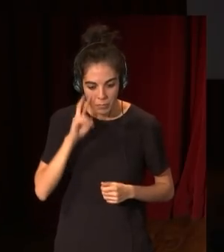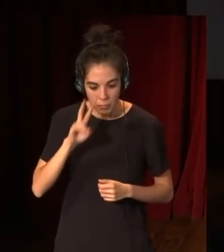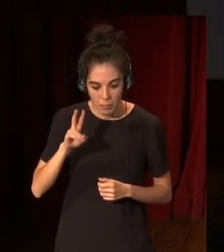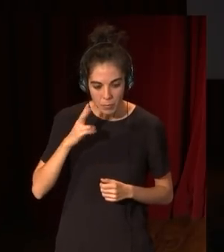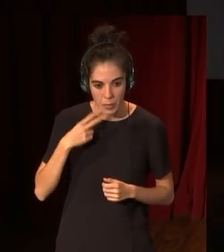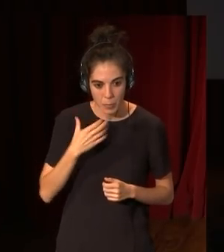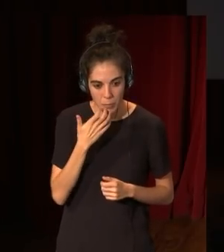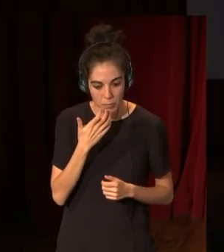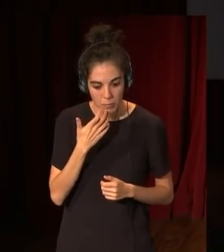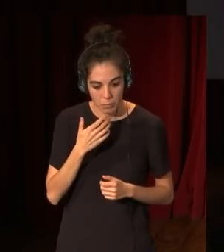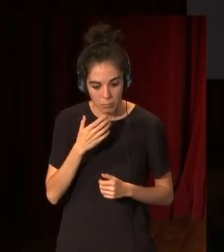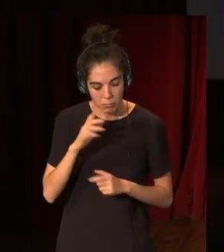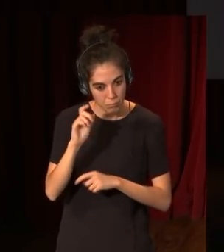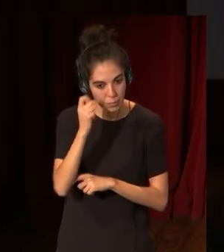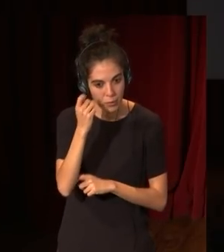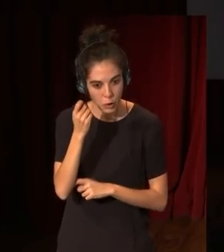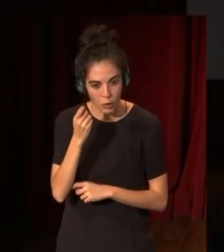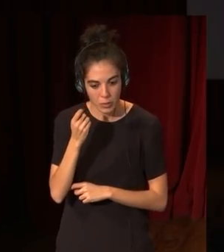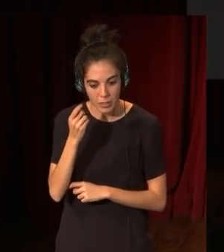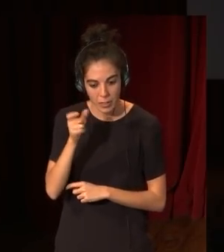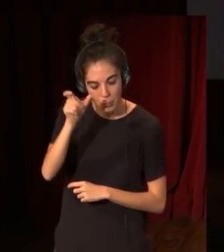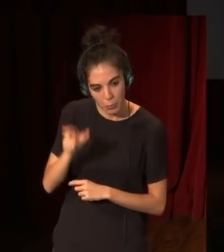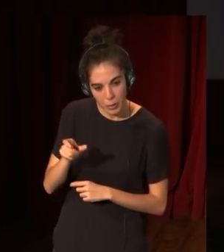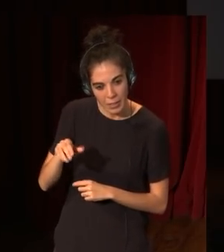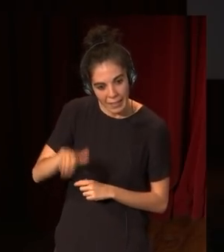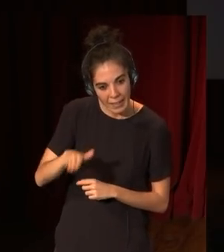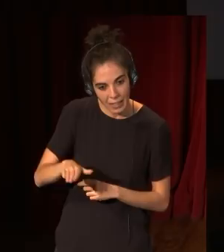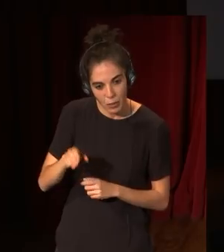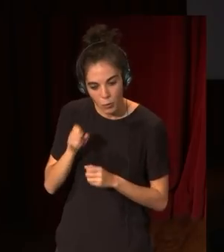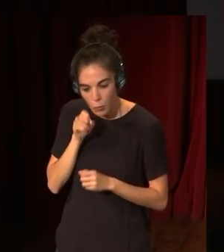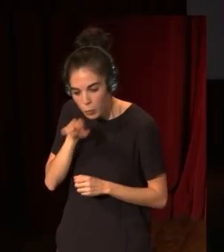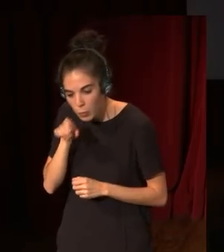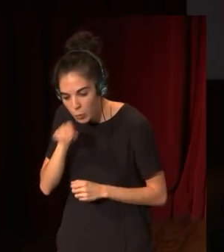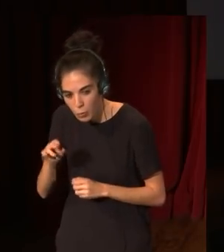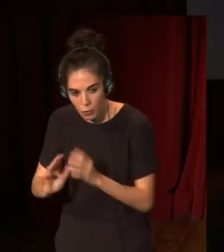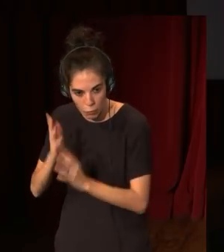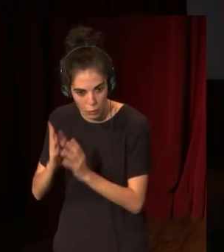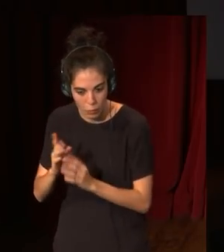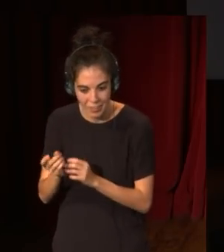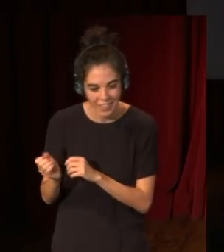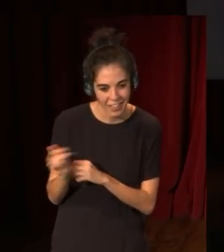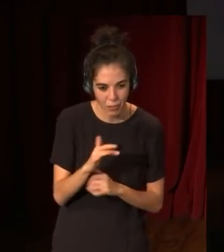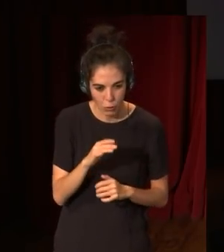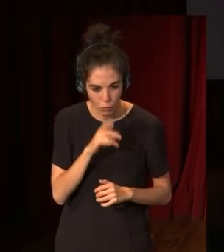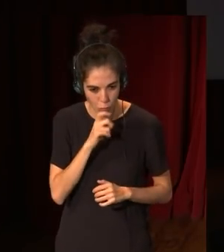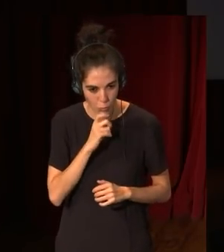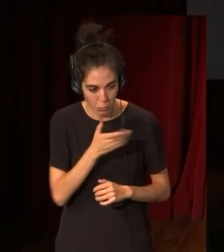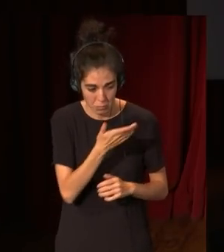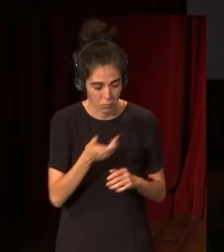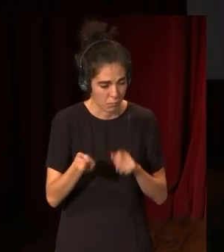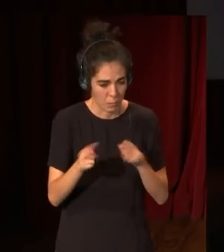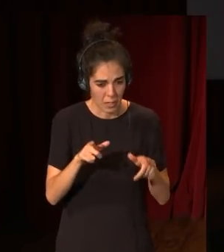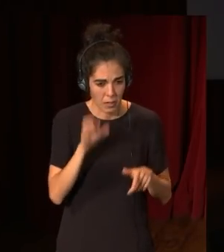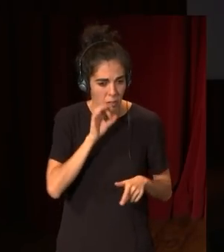resplandor que había provocado un niño al soplar una tea es la misma anécdota que recoger a un simple medio después de